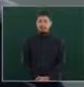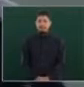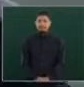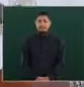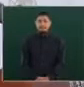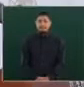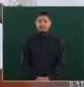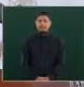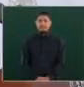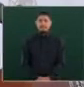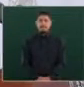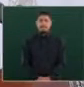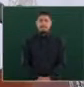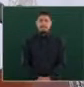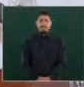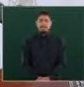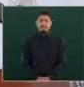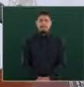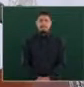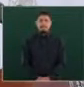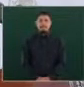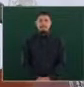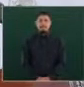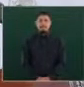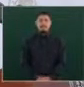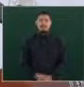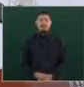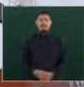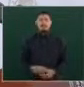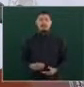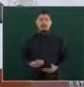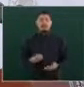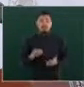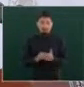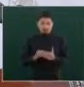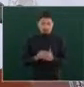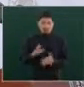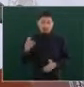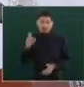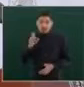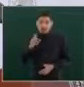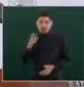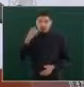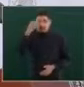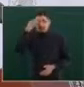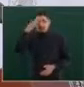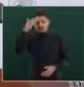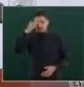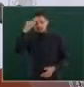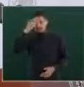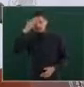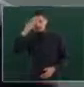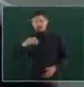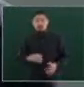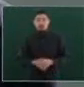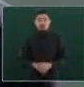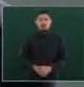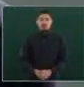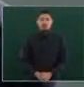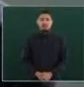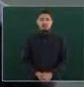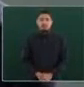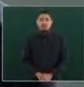niños y niñas porque el problema del machismo no nada más está en los niños está en las niñas también que hemos sido